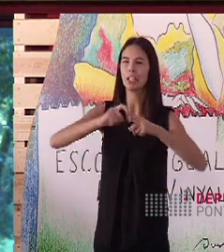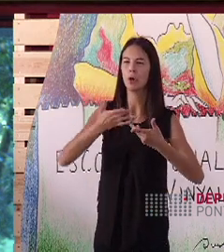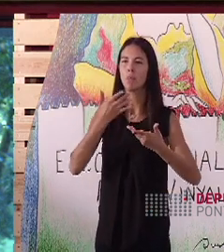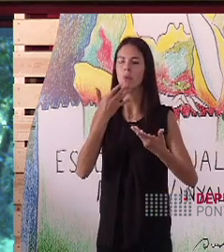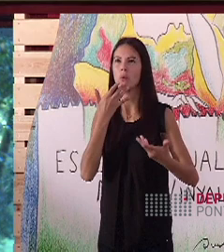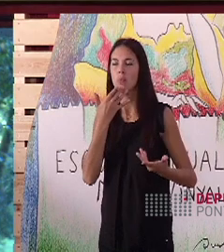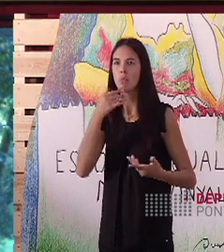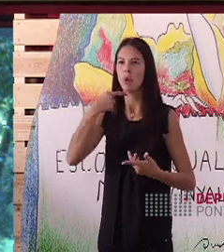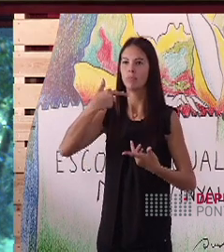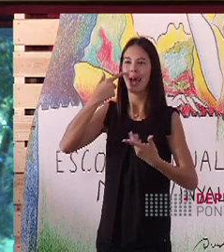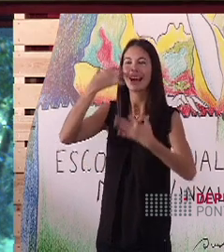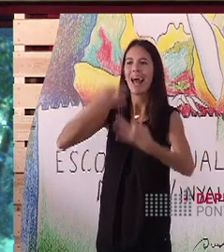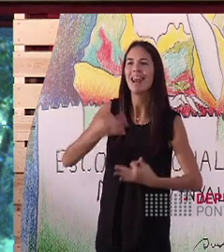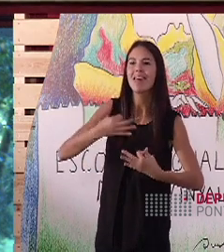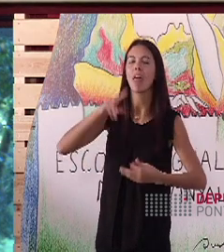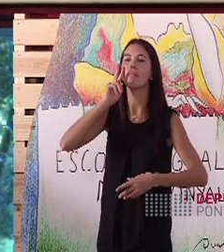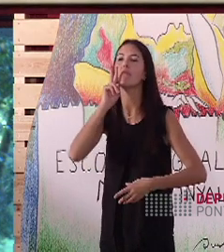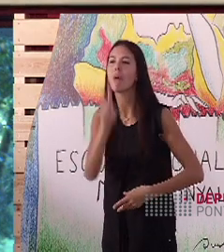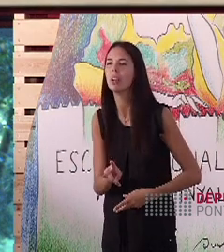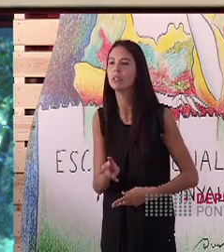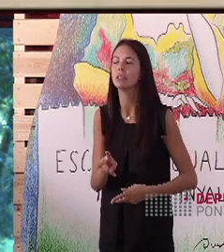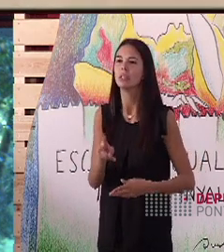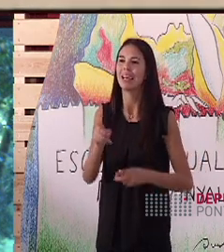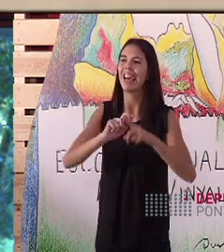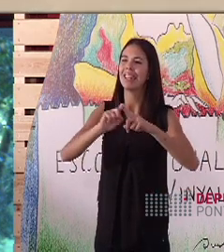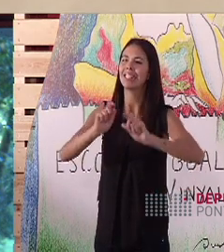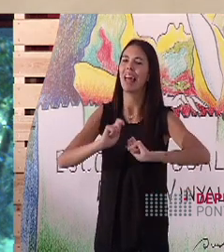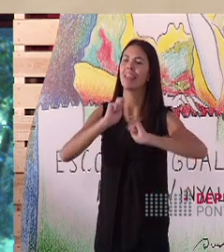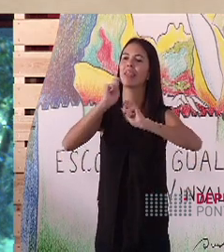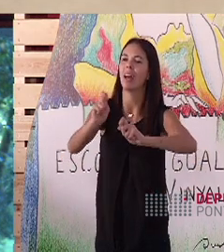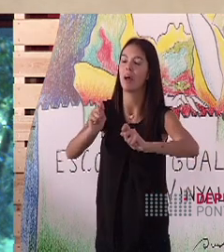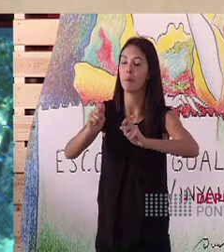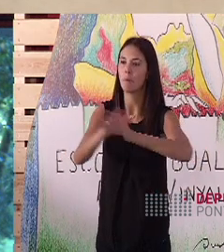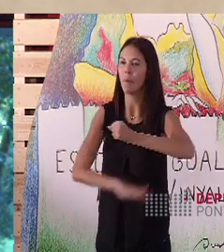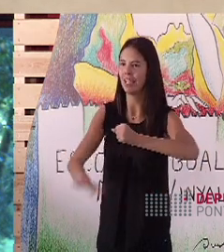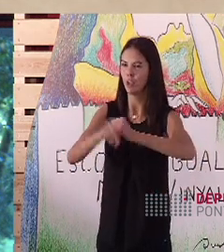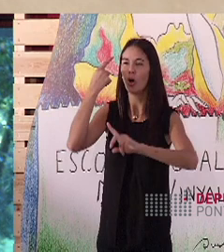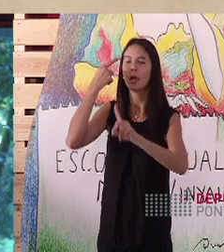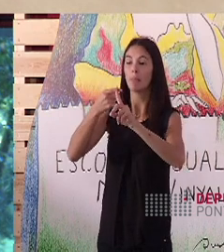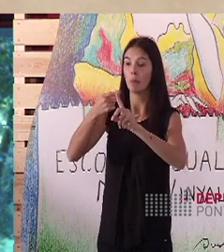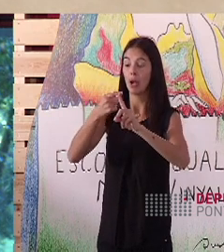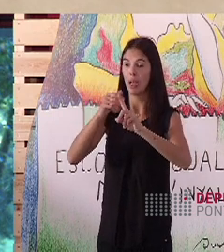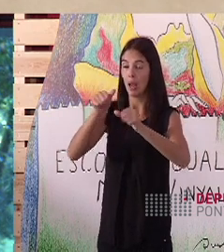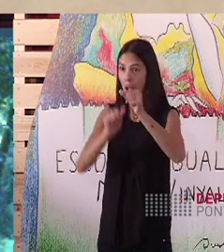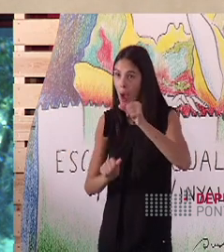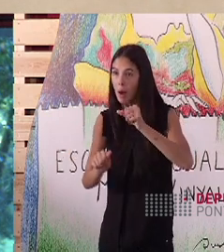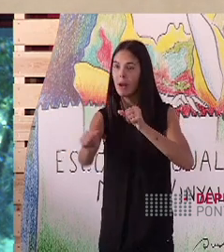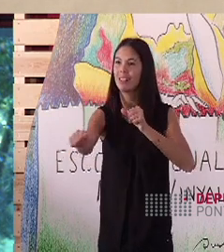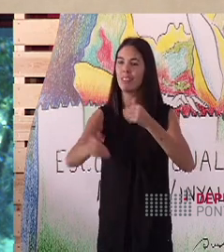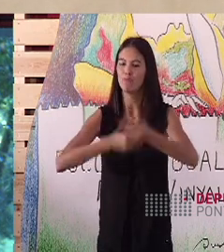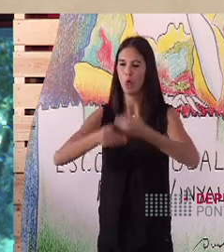Cuando contemplan la realidad y la categorizan, ponen las bases para que a partir de ese momento, a partir de ese